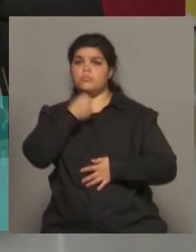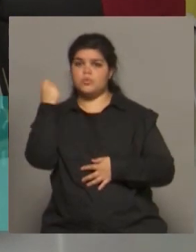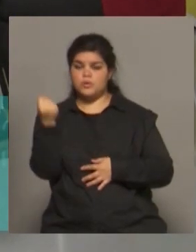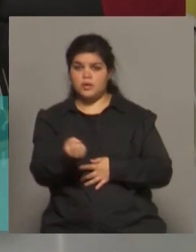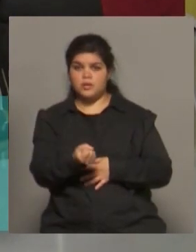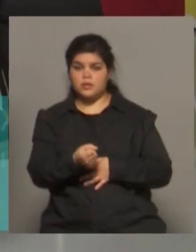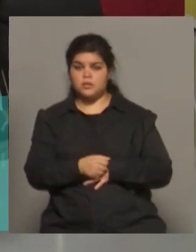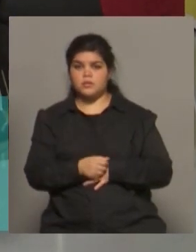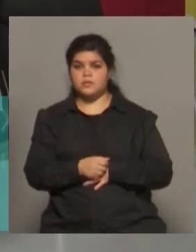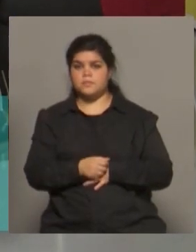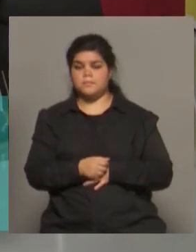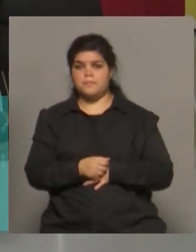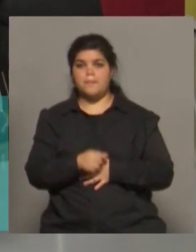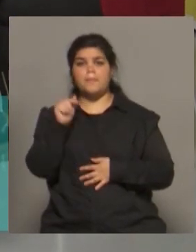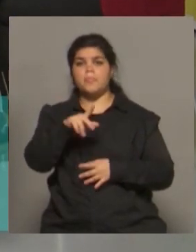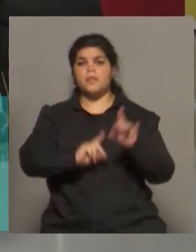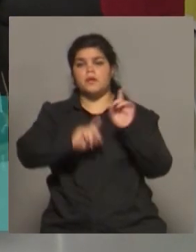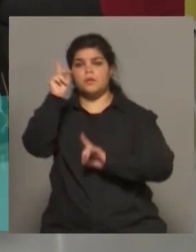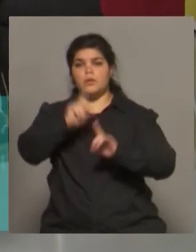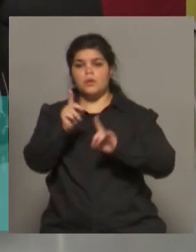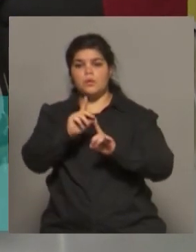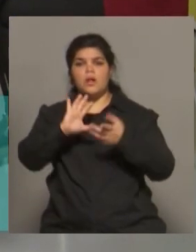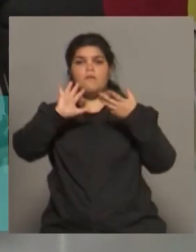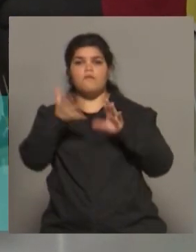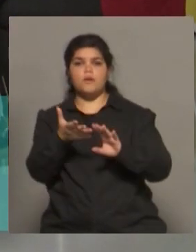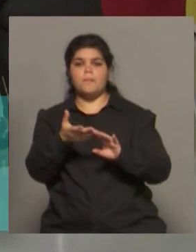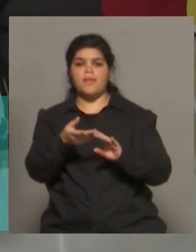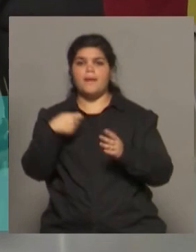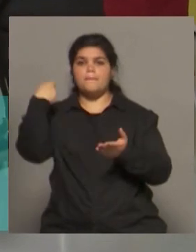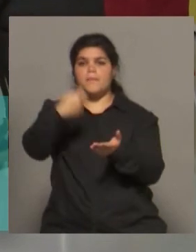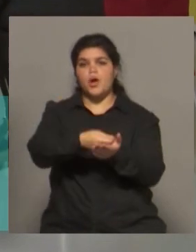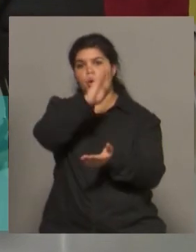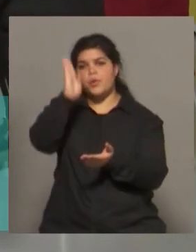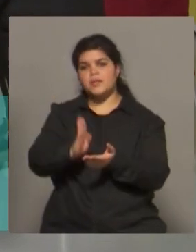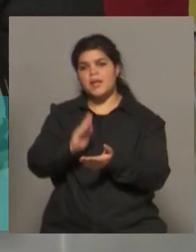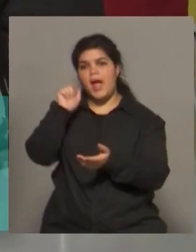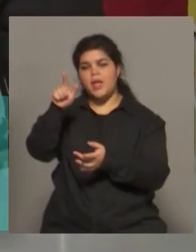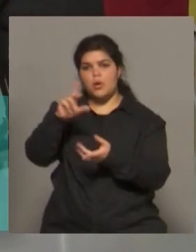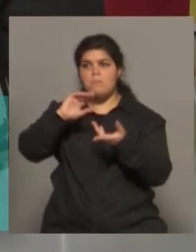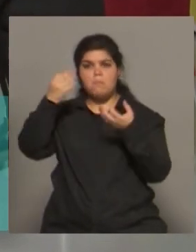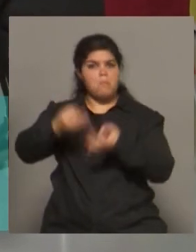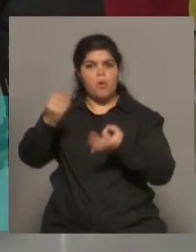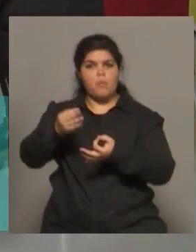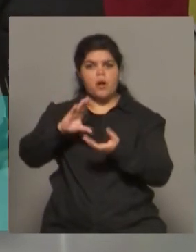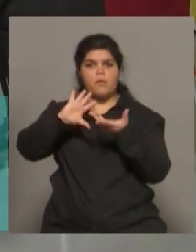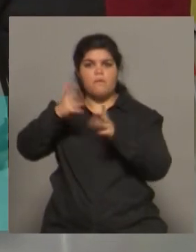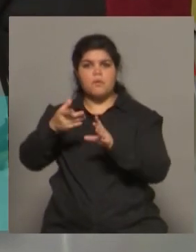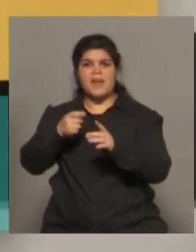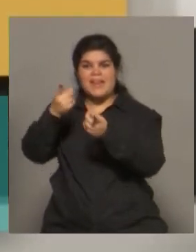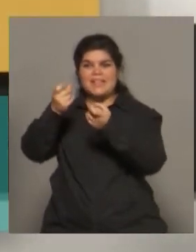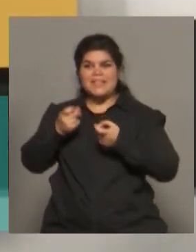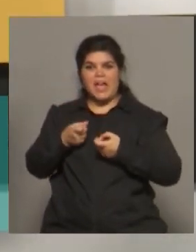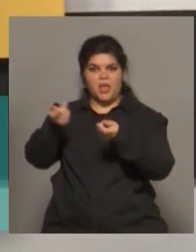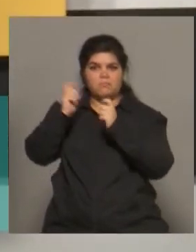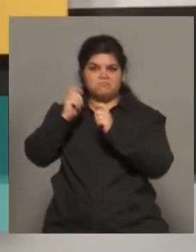es el sistema de pagos que se tuvo con Brasil, que es una muy buena forma para reducir la necesidad de divisas. Bien,